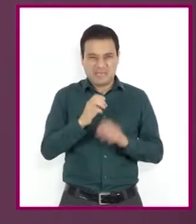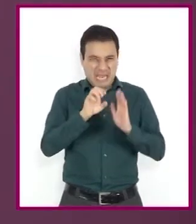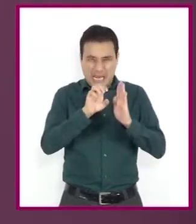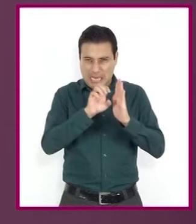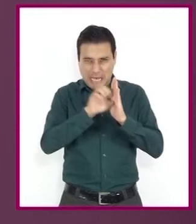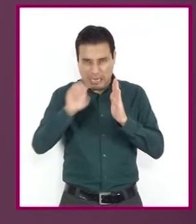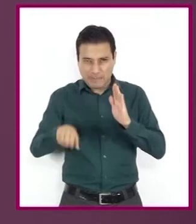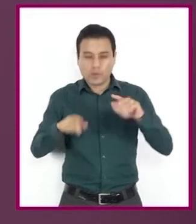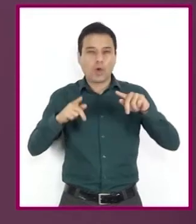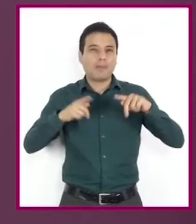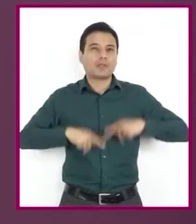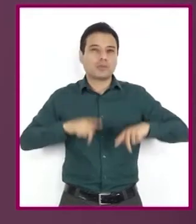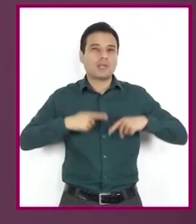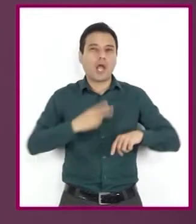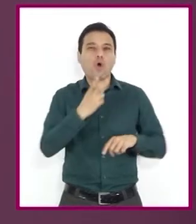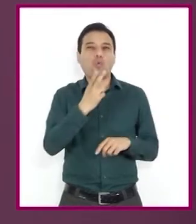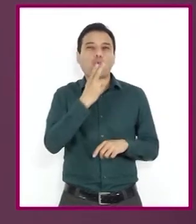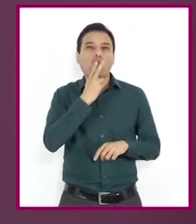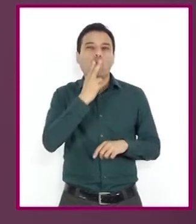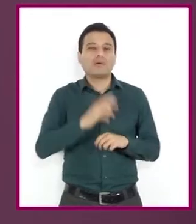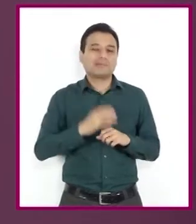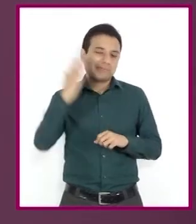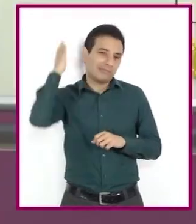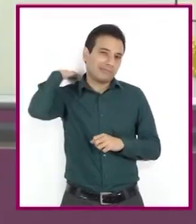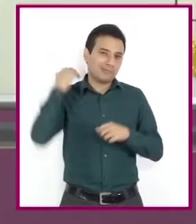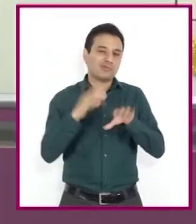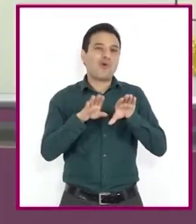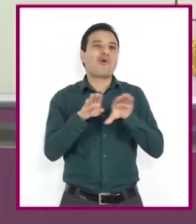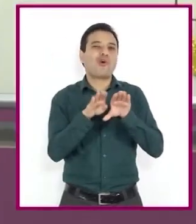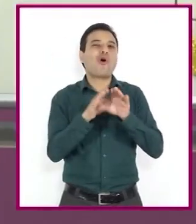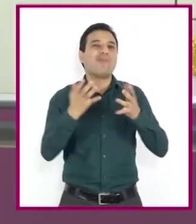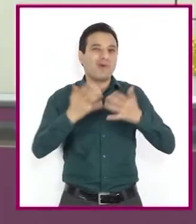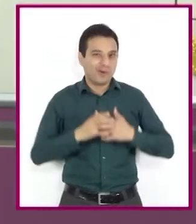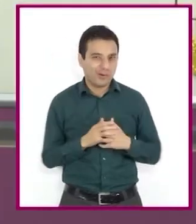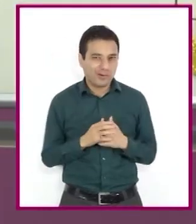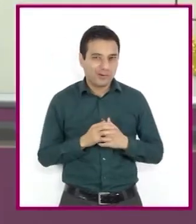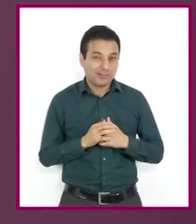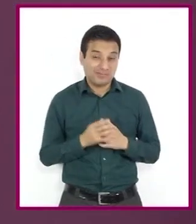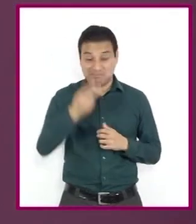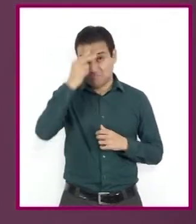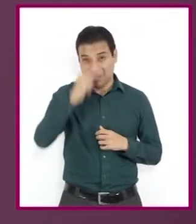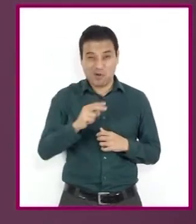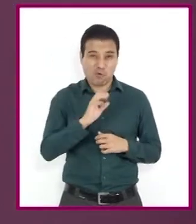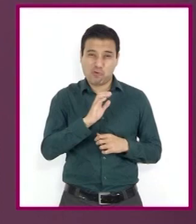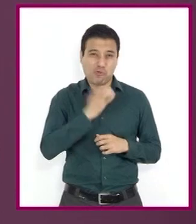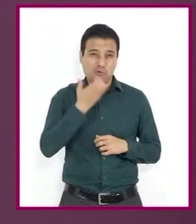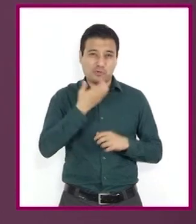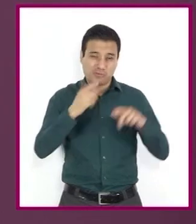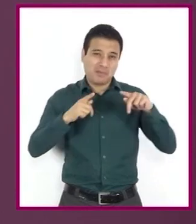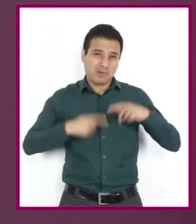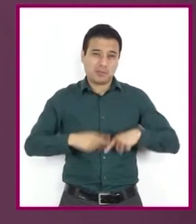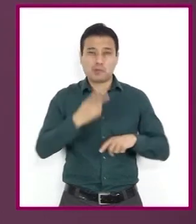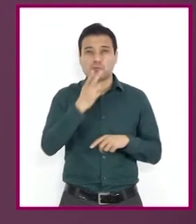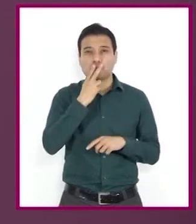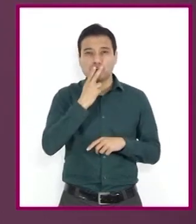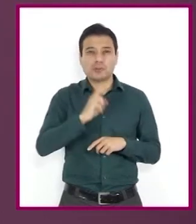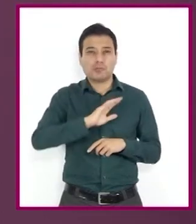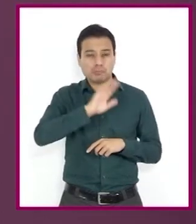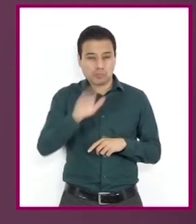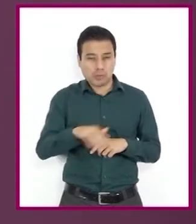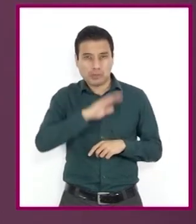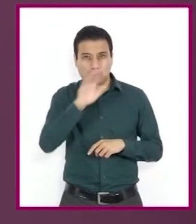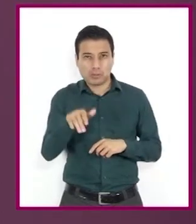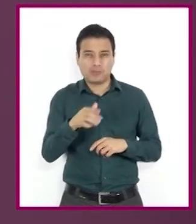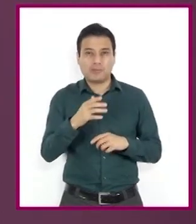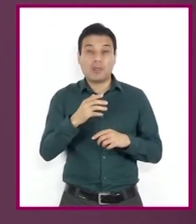fumador? Fumar también es una de las principales causas de muerte en nuestro país y en el mundo, ya que afecta no solo a los